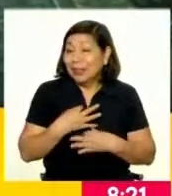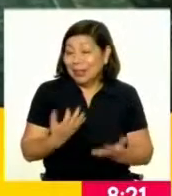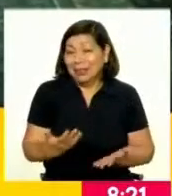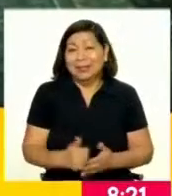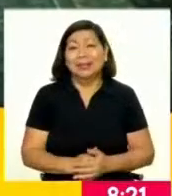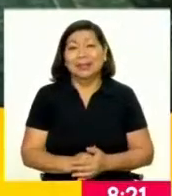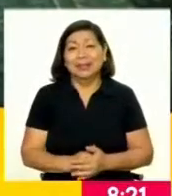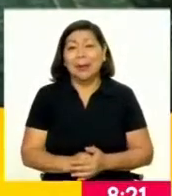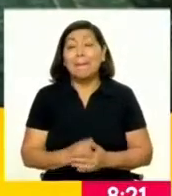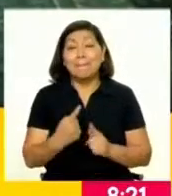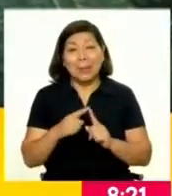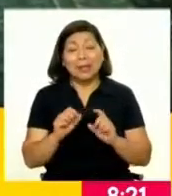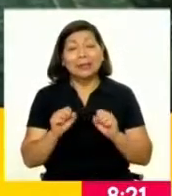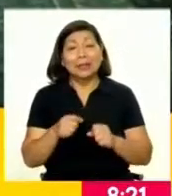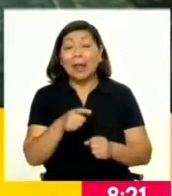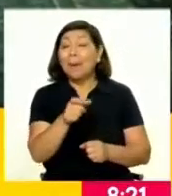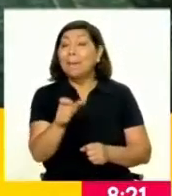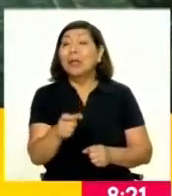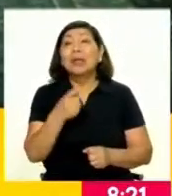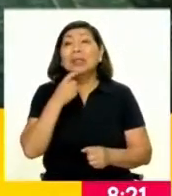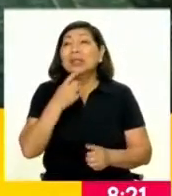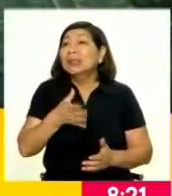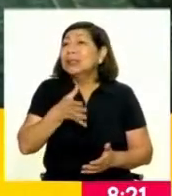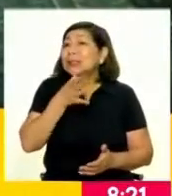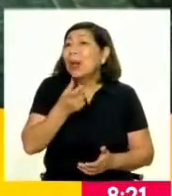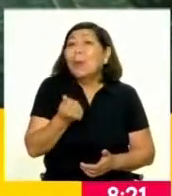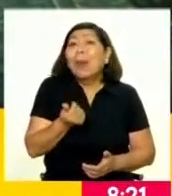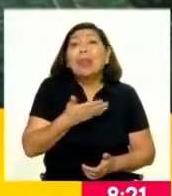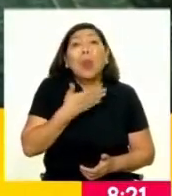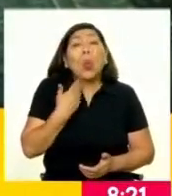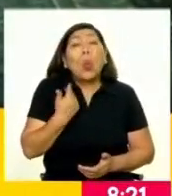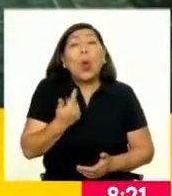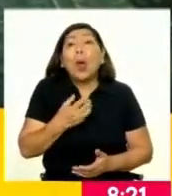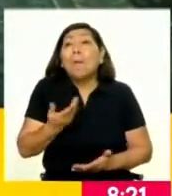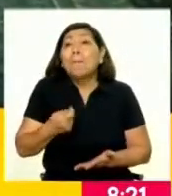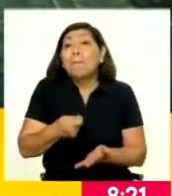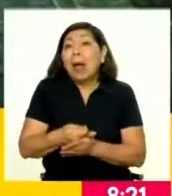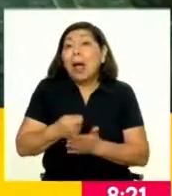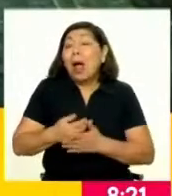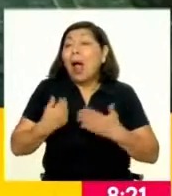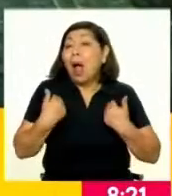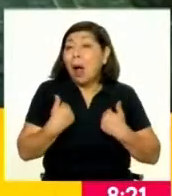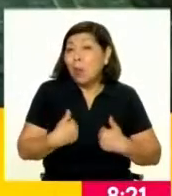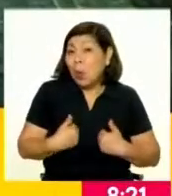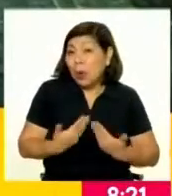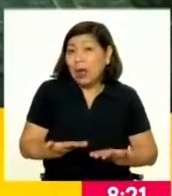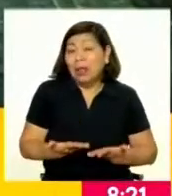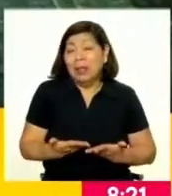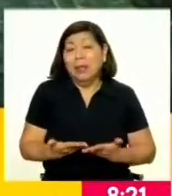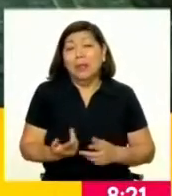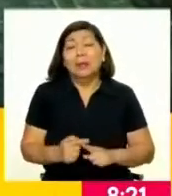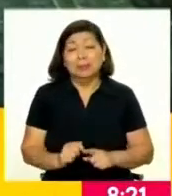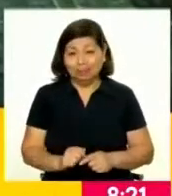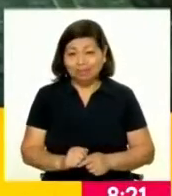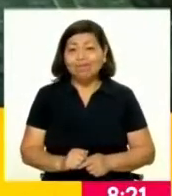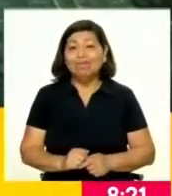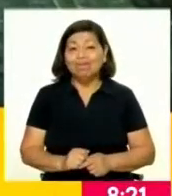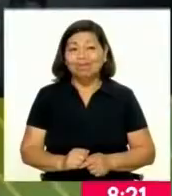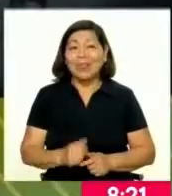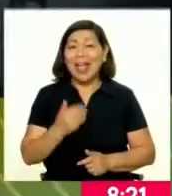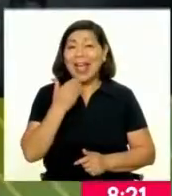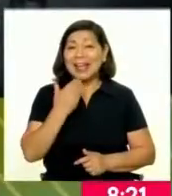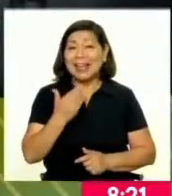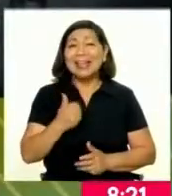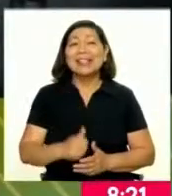nivel nacional para que aquellas personas que no tienen recursos para solventar los gastos de un abogado y una defensa privada.